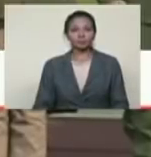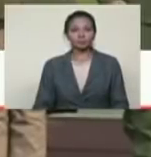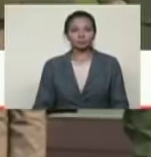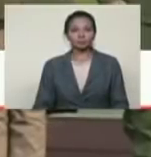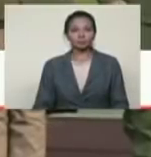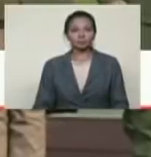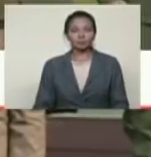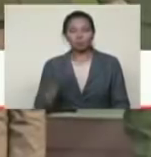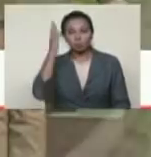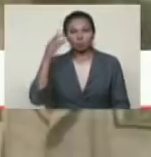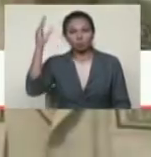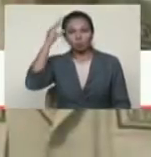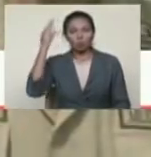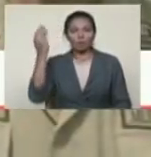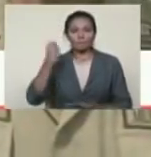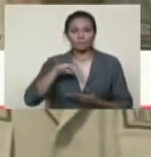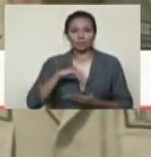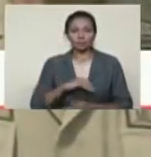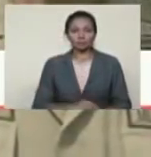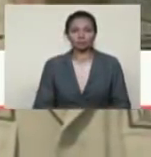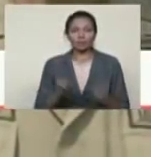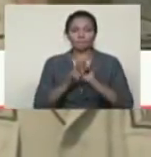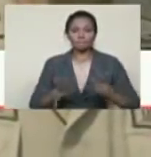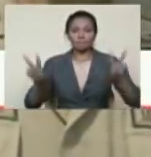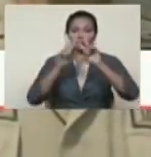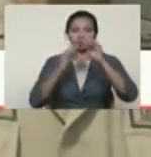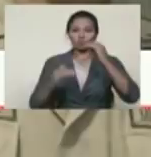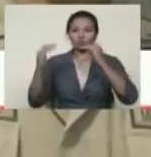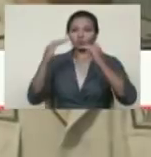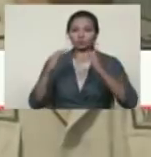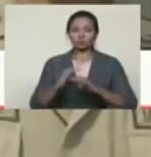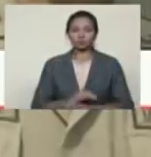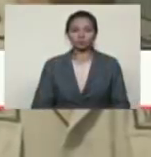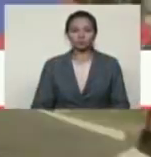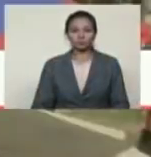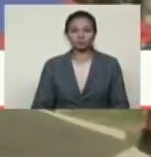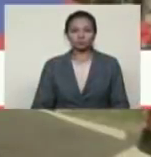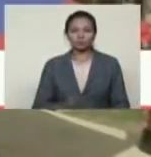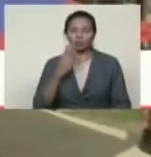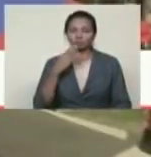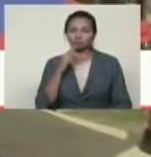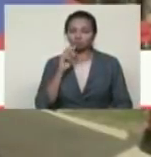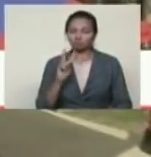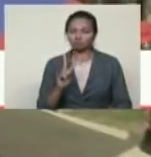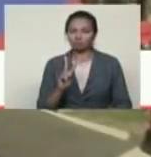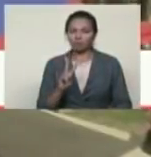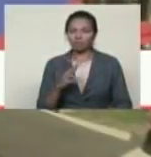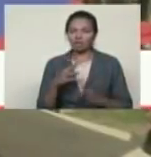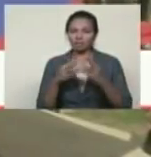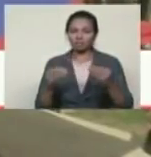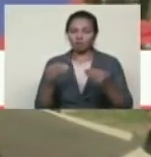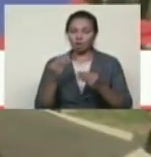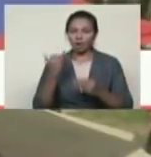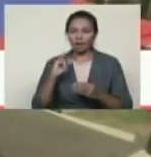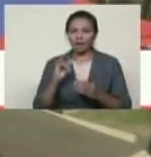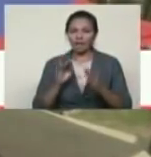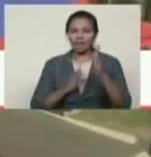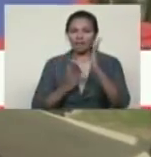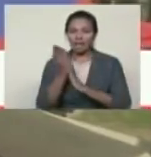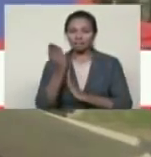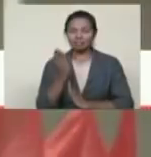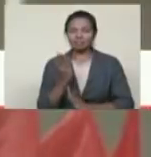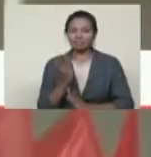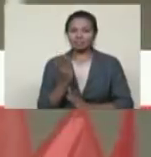Conciencia superior, valores superiores, que se exprese en una lealtad